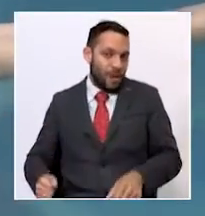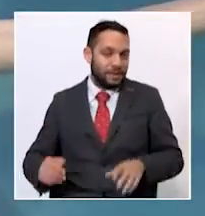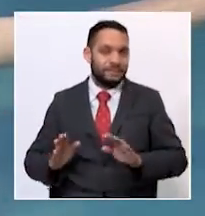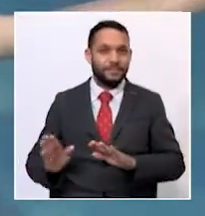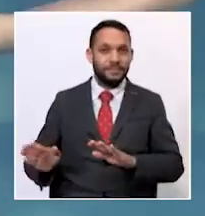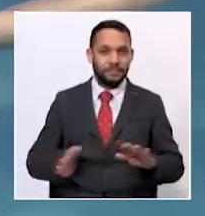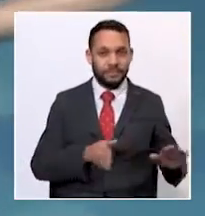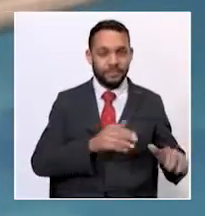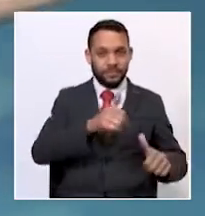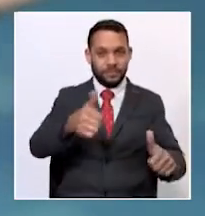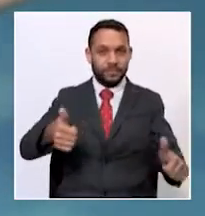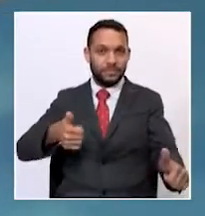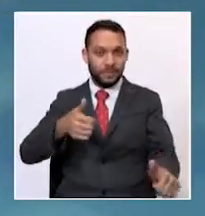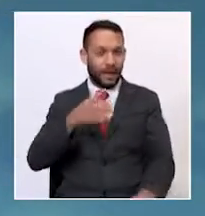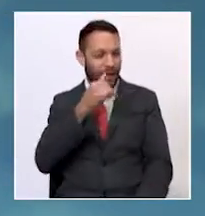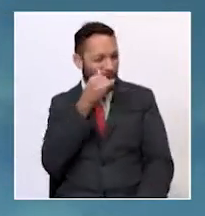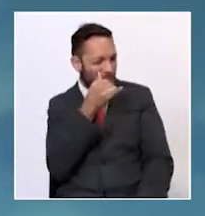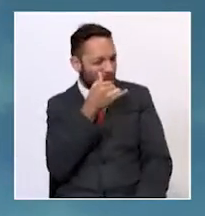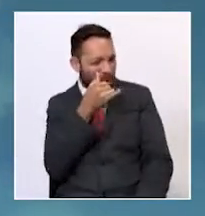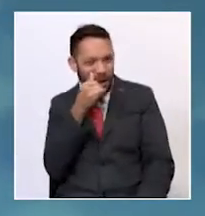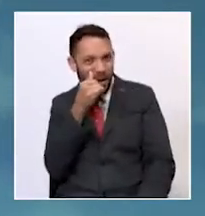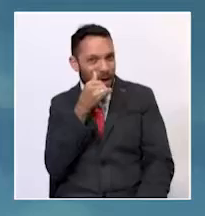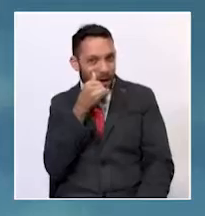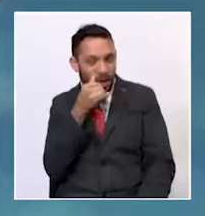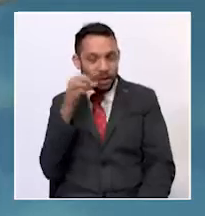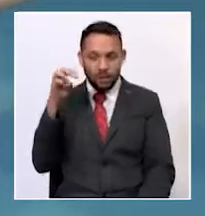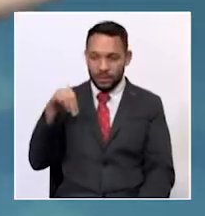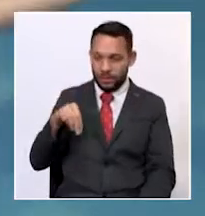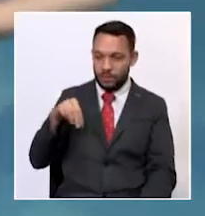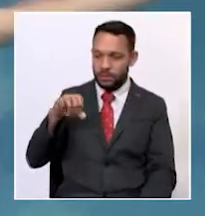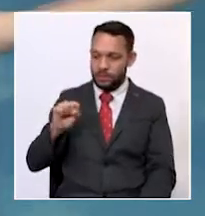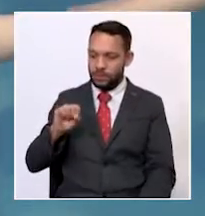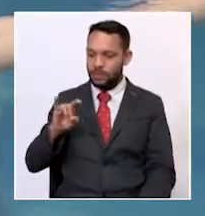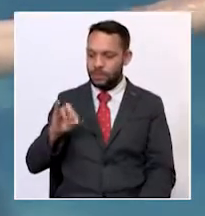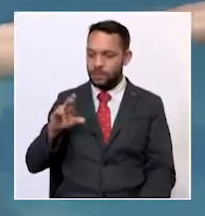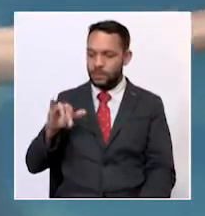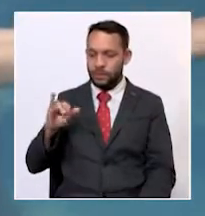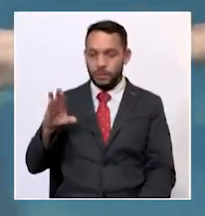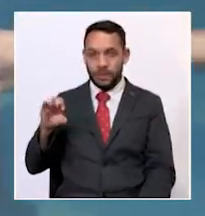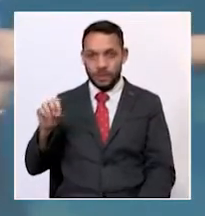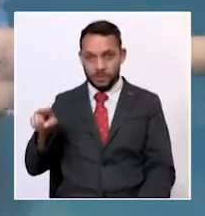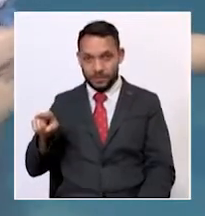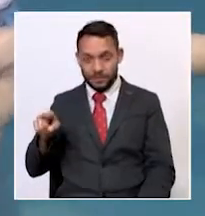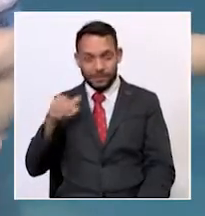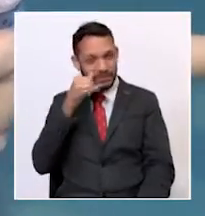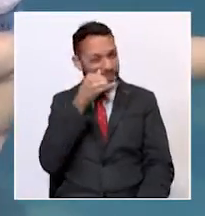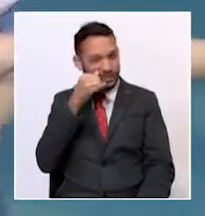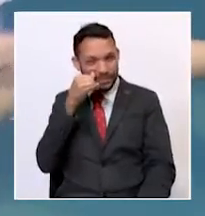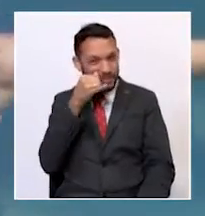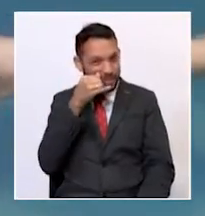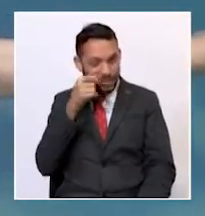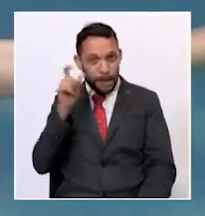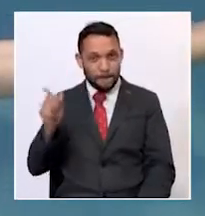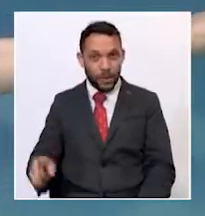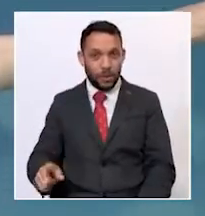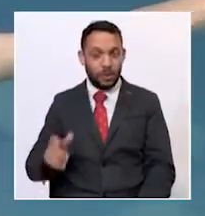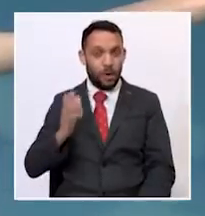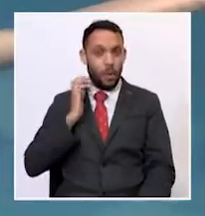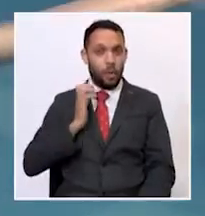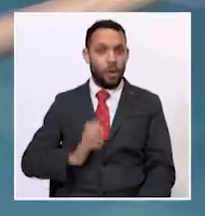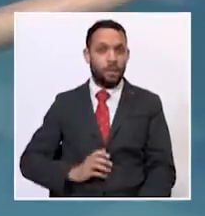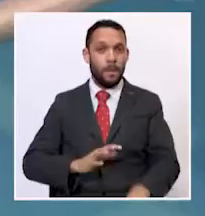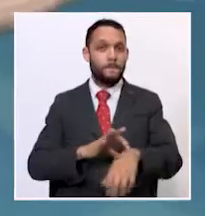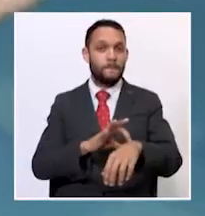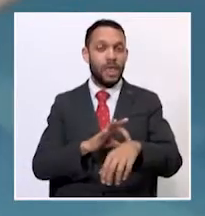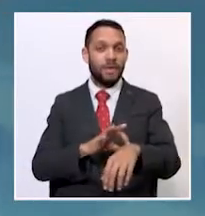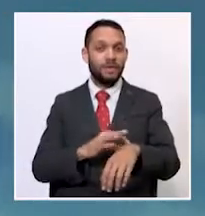cámaras, ahí cuando Mauricio y los camarógrafos hacían las tomas, veían las posiciones de los terapeutas, porque